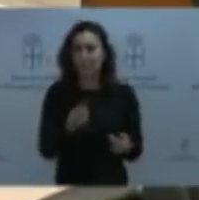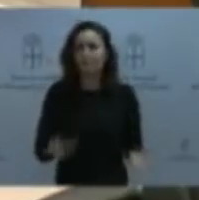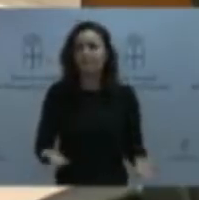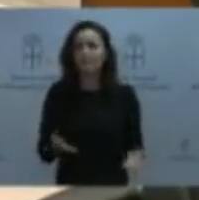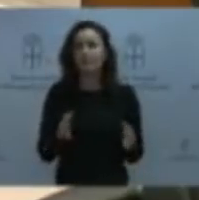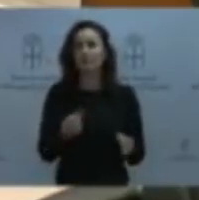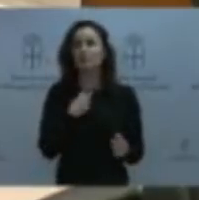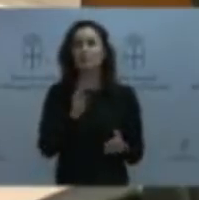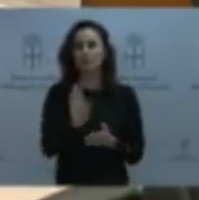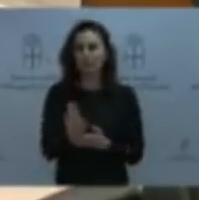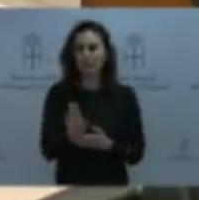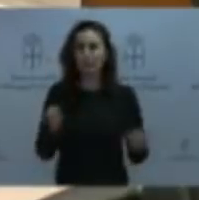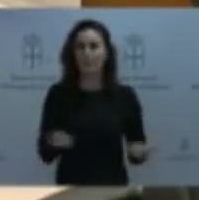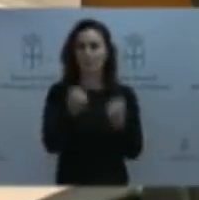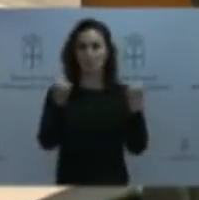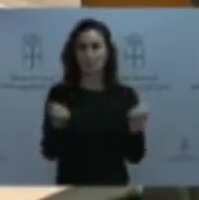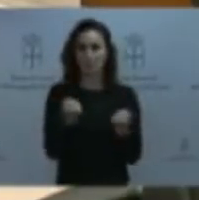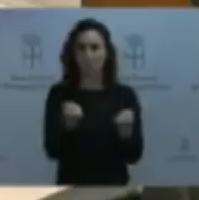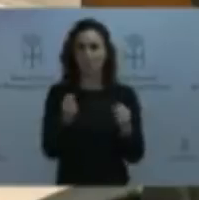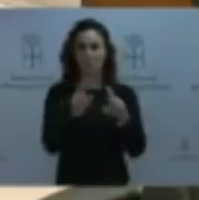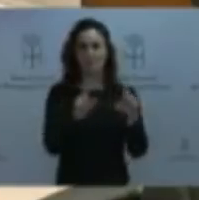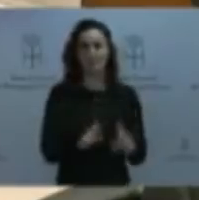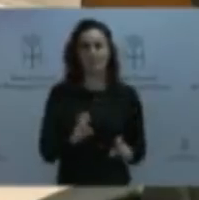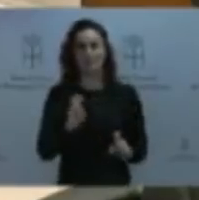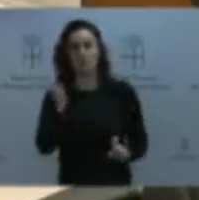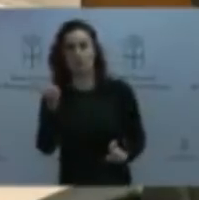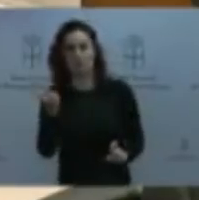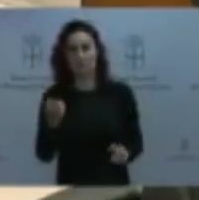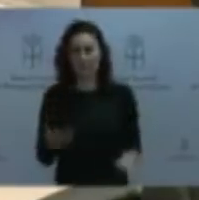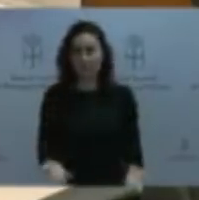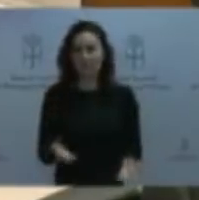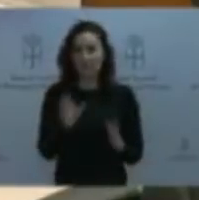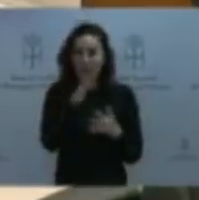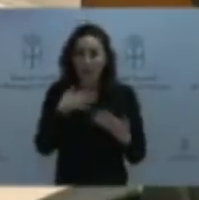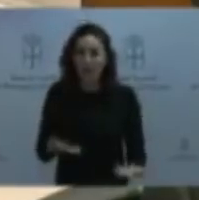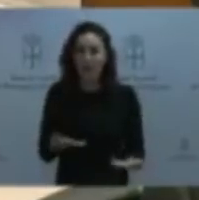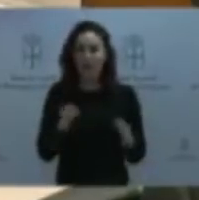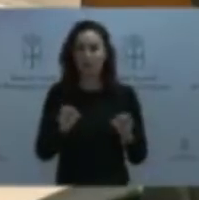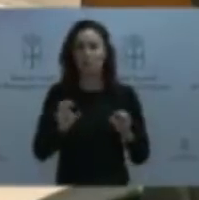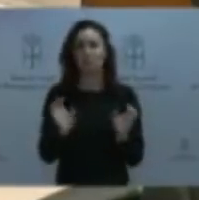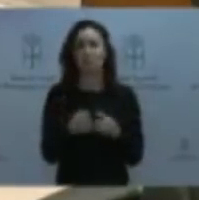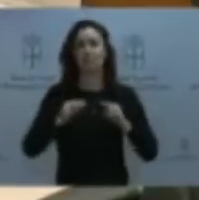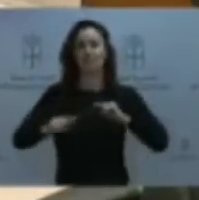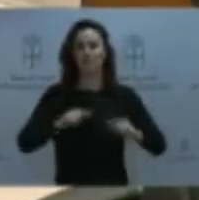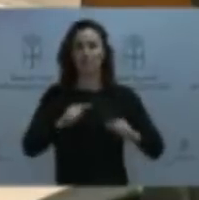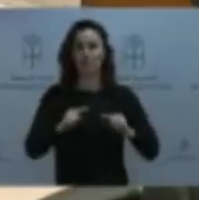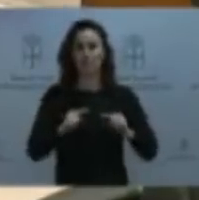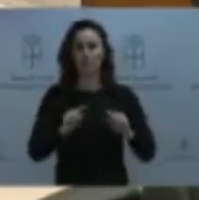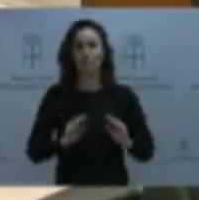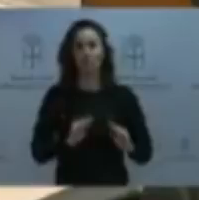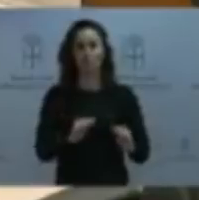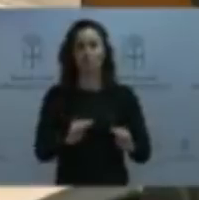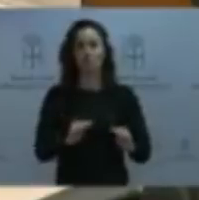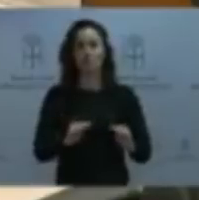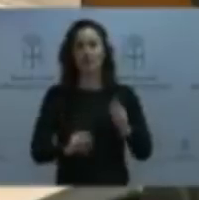otras empresas que en este caso tienen sus equipos directivos, sus órganos de administración y de decisión, que pueden